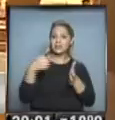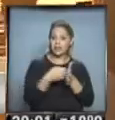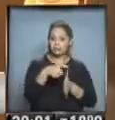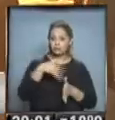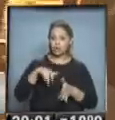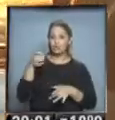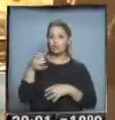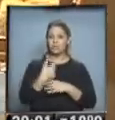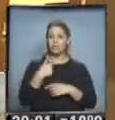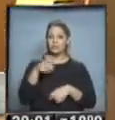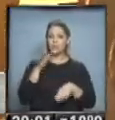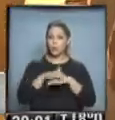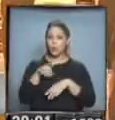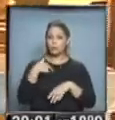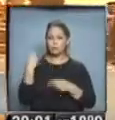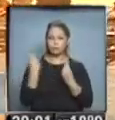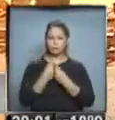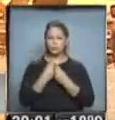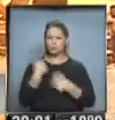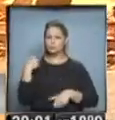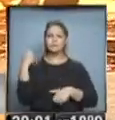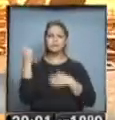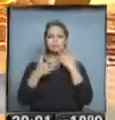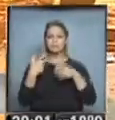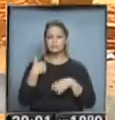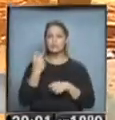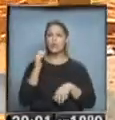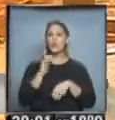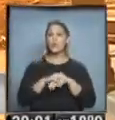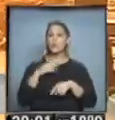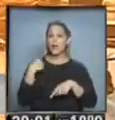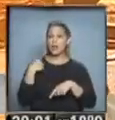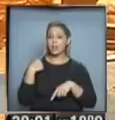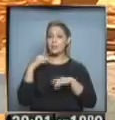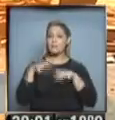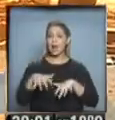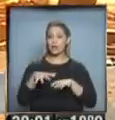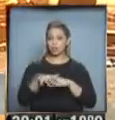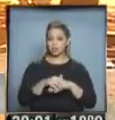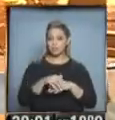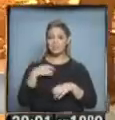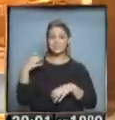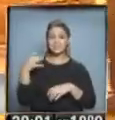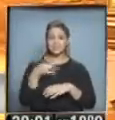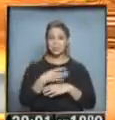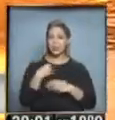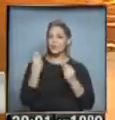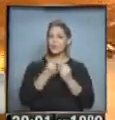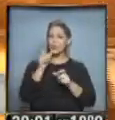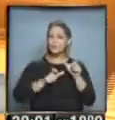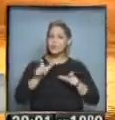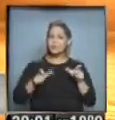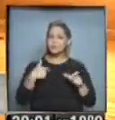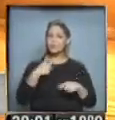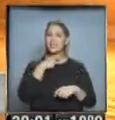de trenes. Se están produciendo incidentes como consecuencia de este paro de trenes. Mucha gente